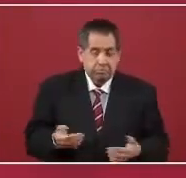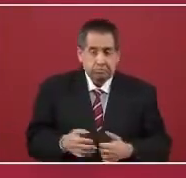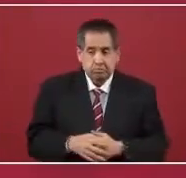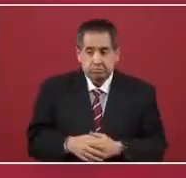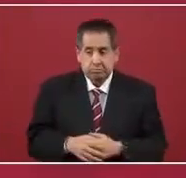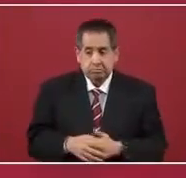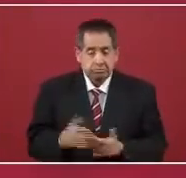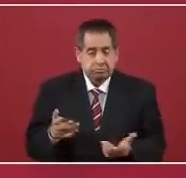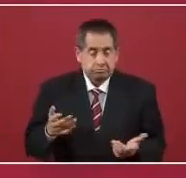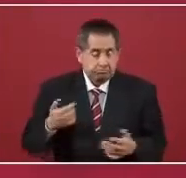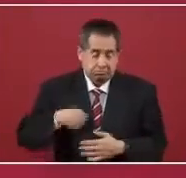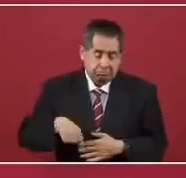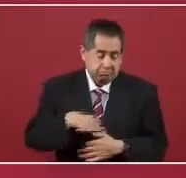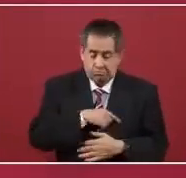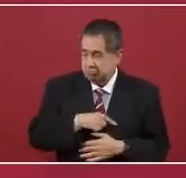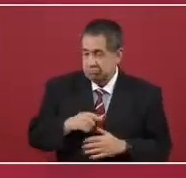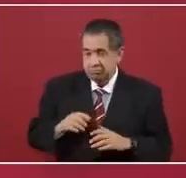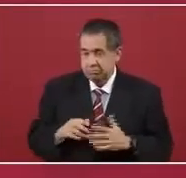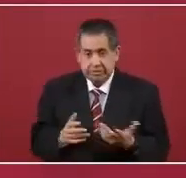nosotros